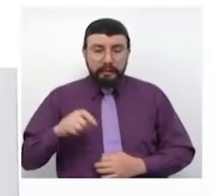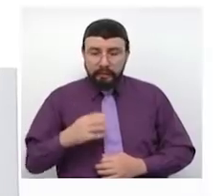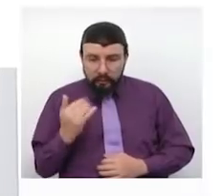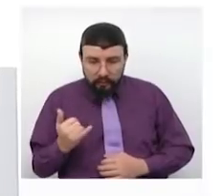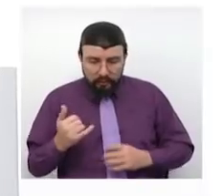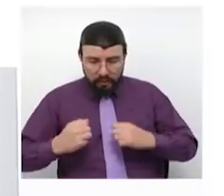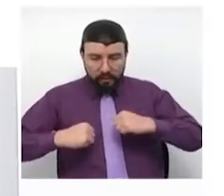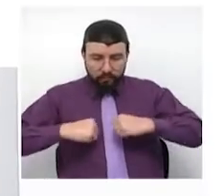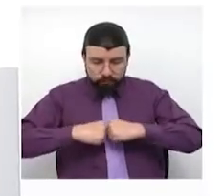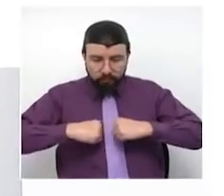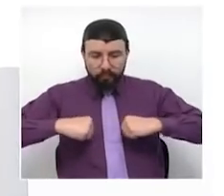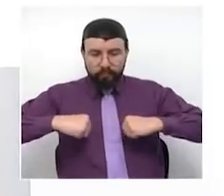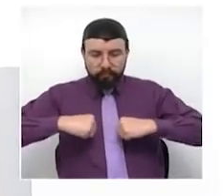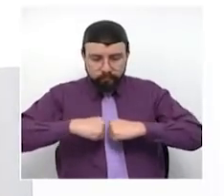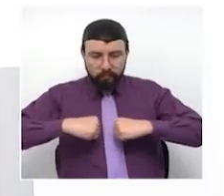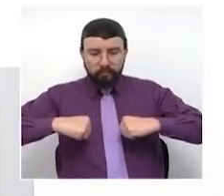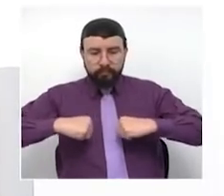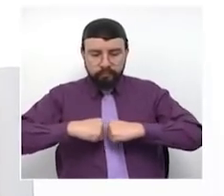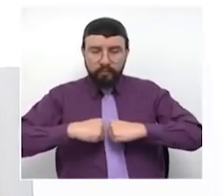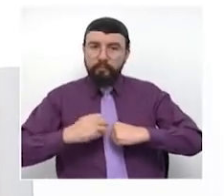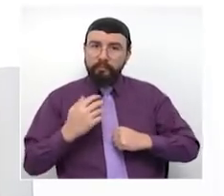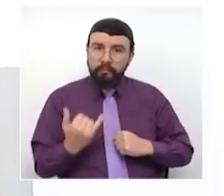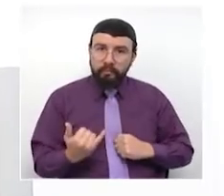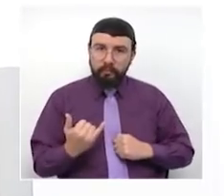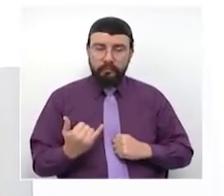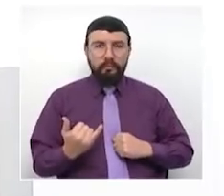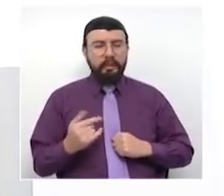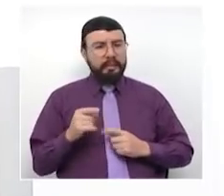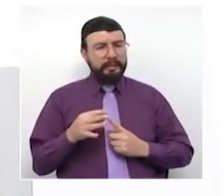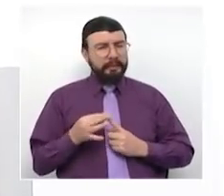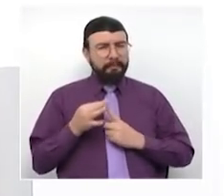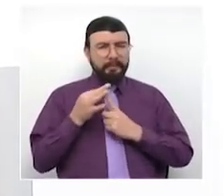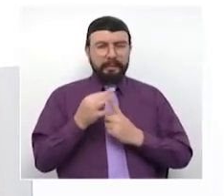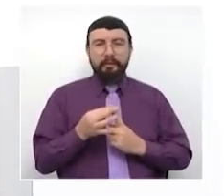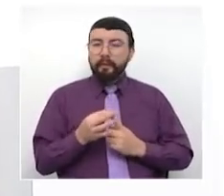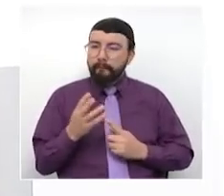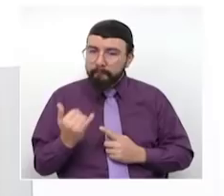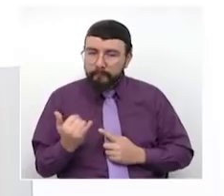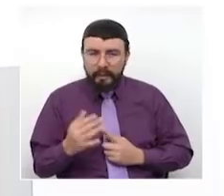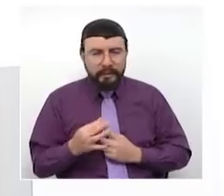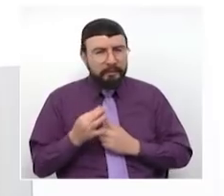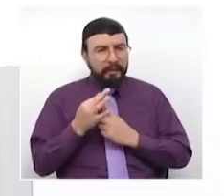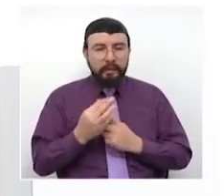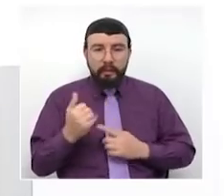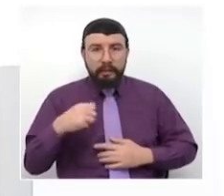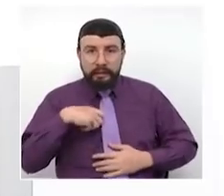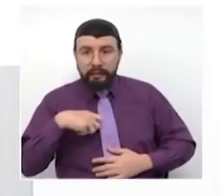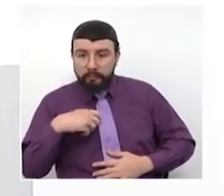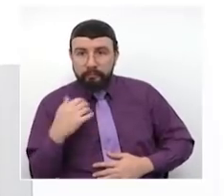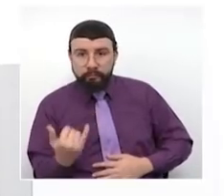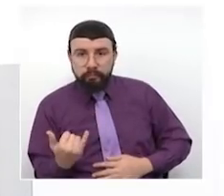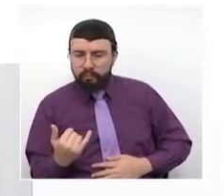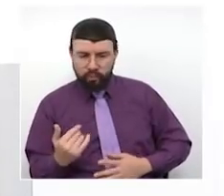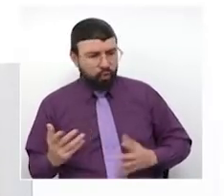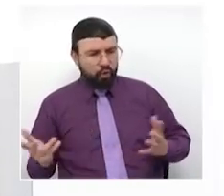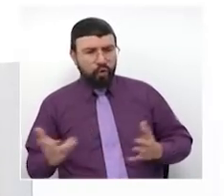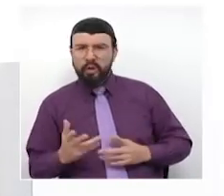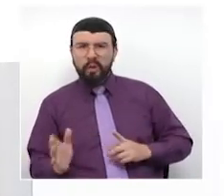son proteínas glicadas, o sea, aminoácidos específicos, unas proteínas especiales, ¿cierto? ¿Y dónde se